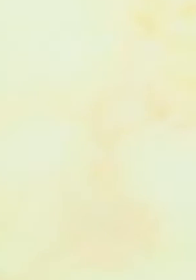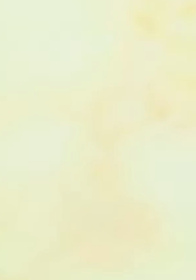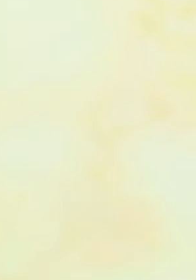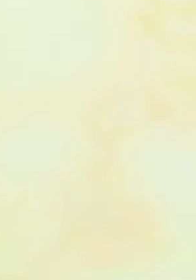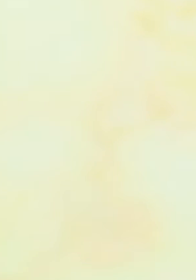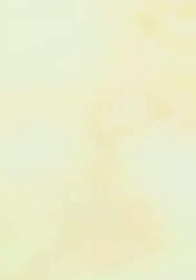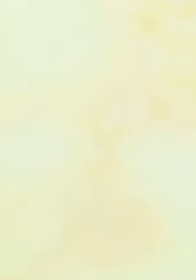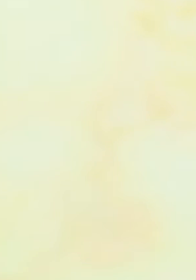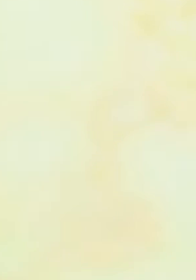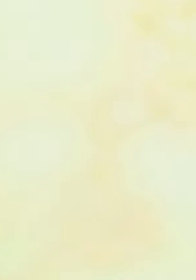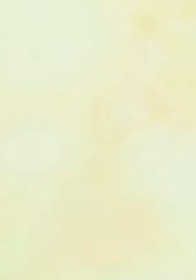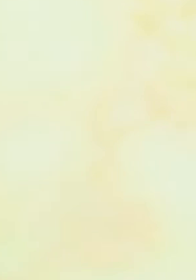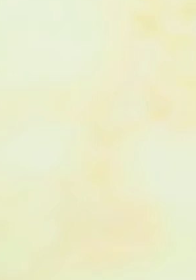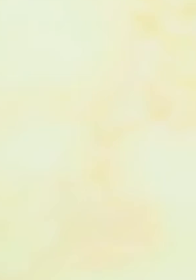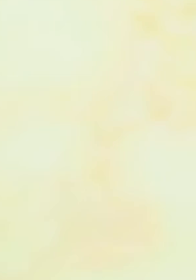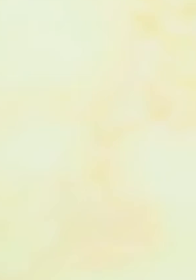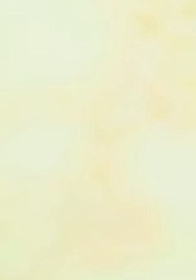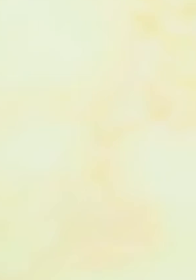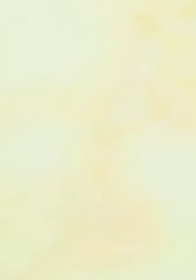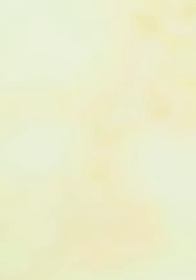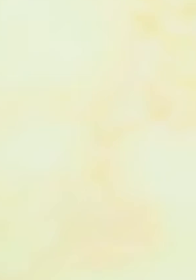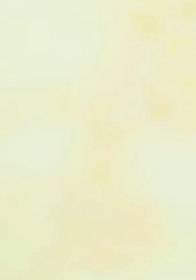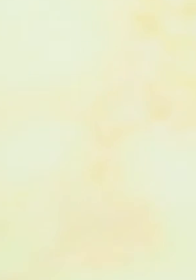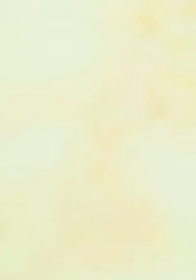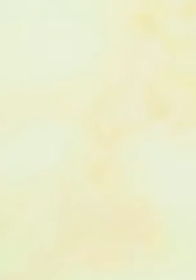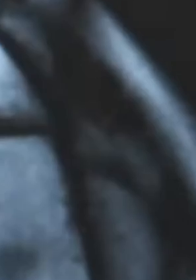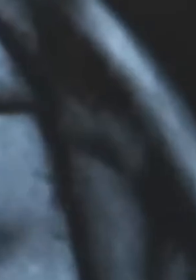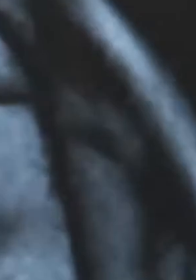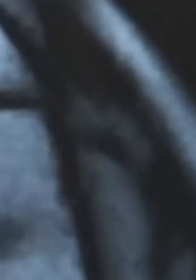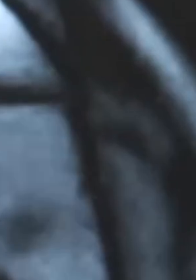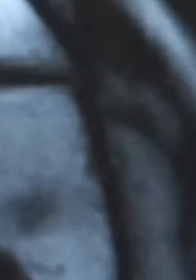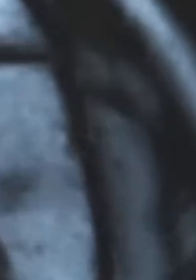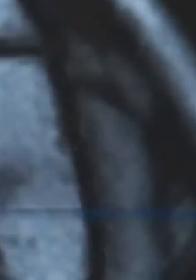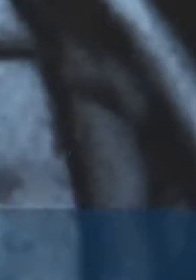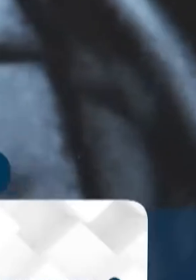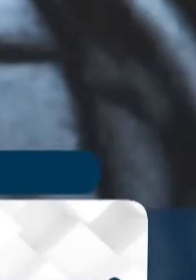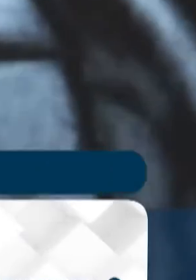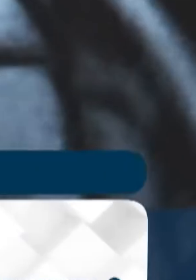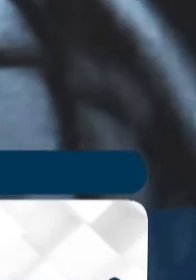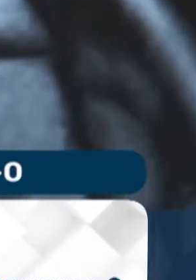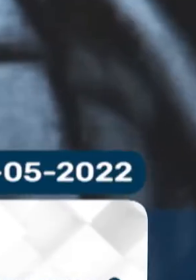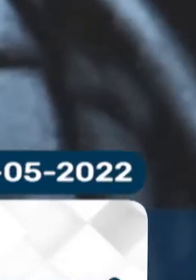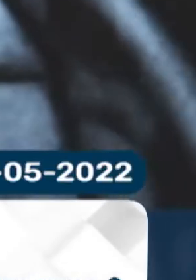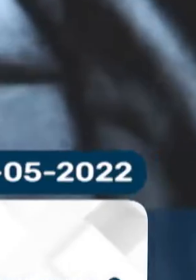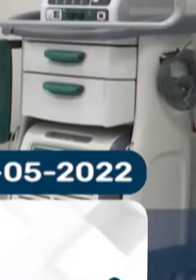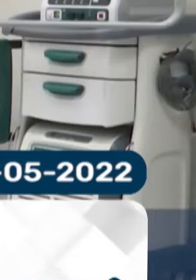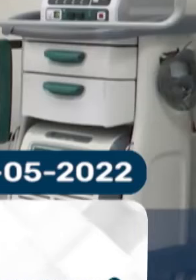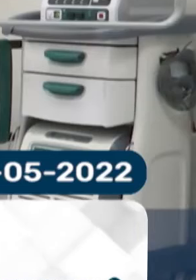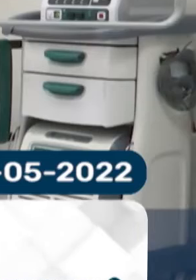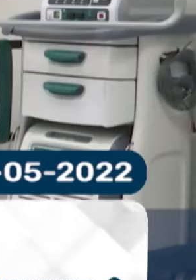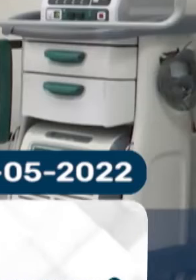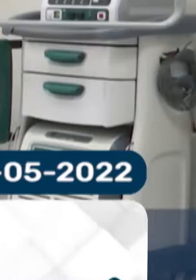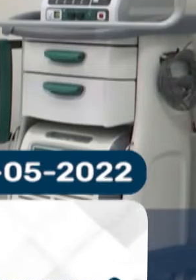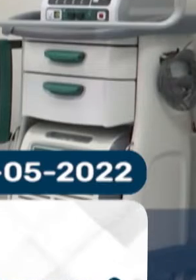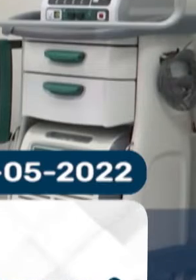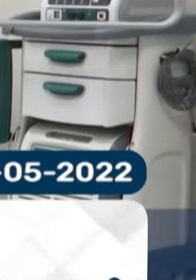para eso necesitábamos una población suficientemente grande para poder ofrecer un servicio de calidad. Es uno de los mejores ejemplos del beneficio